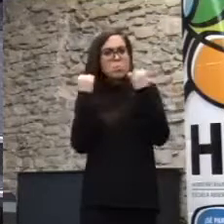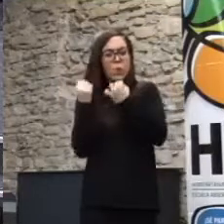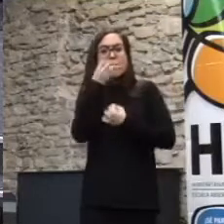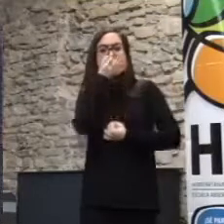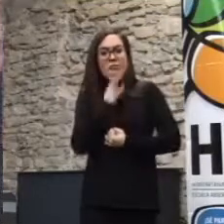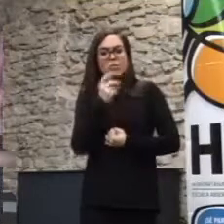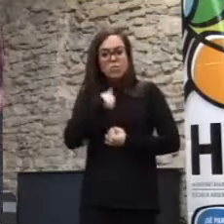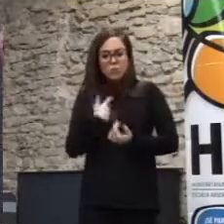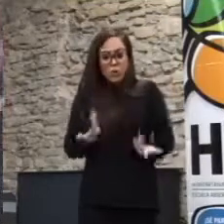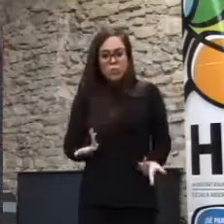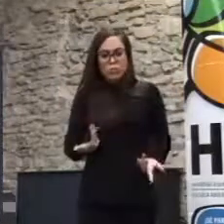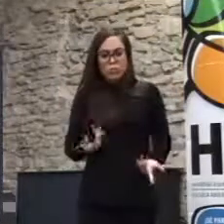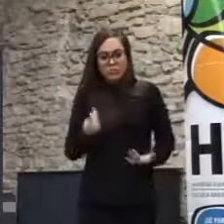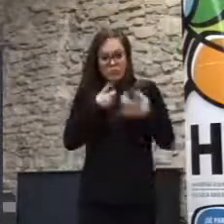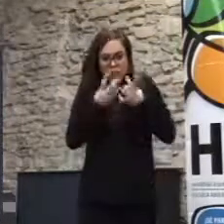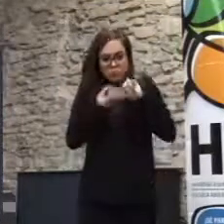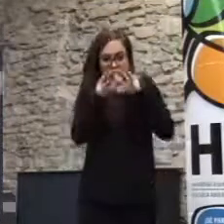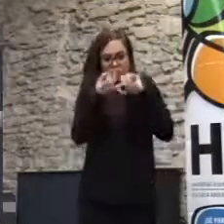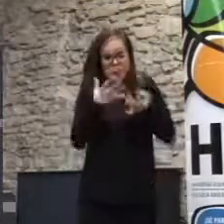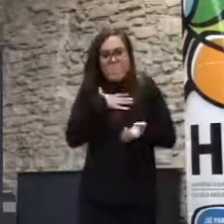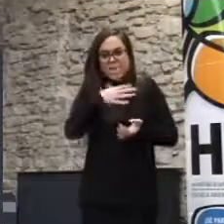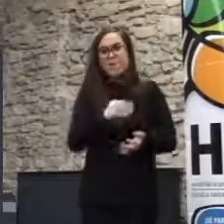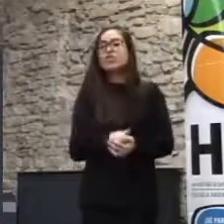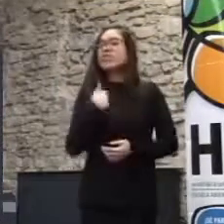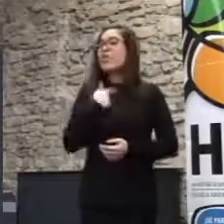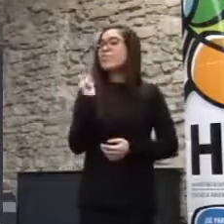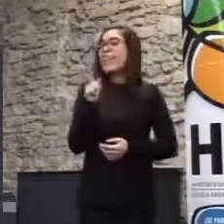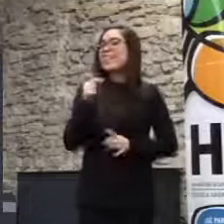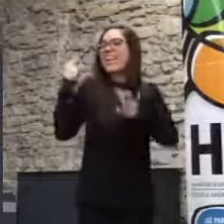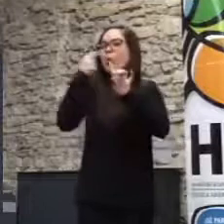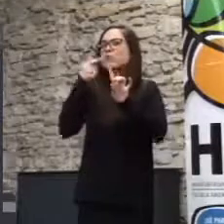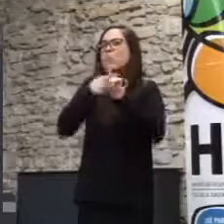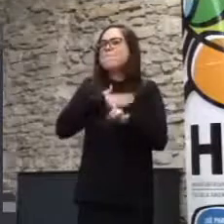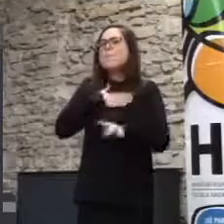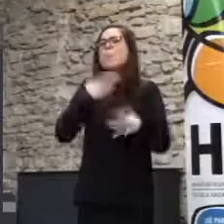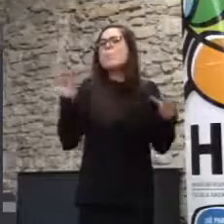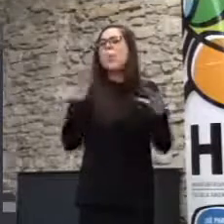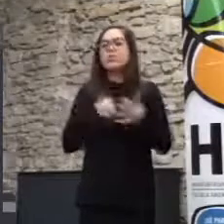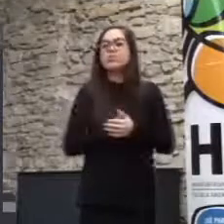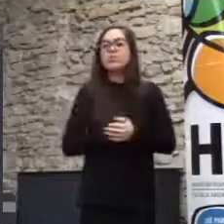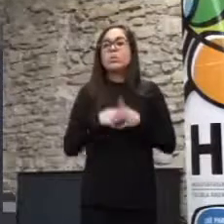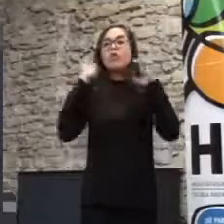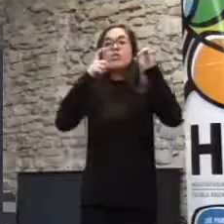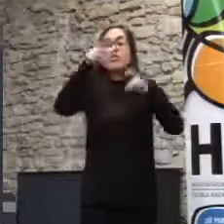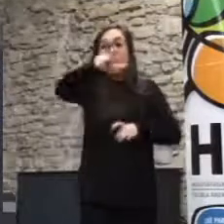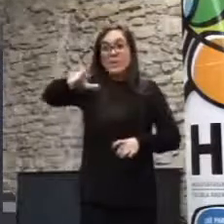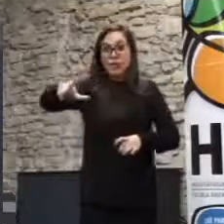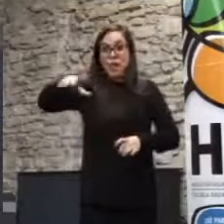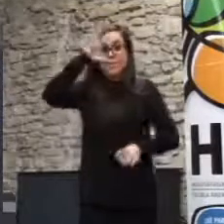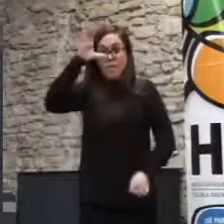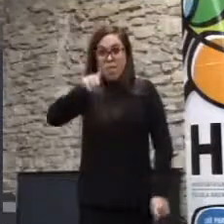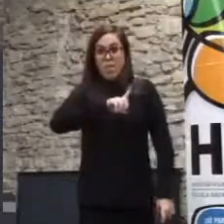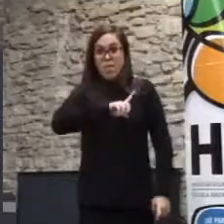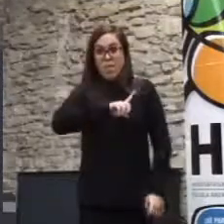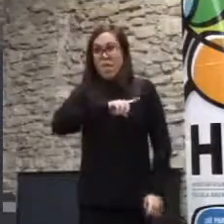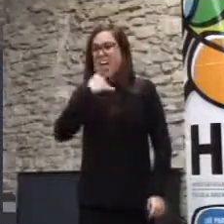Mi objetivo, que no sé si lo cumplo y no lo cumpliré siempre, es intentar contarle a la persona que me está escuchando algo que no va a escuchar